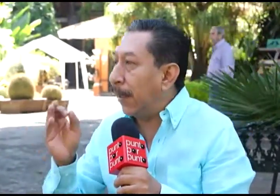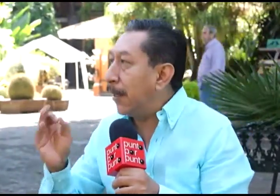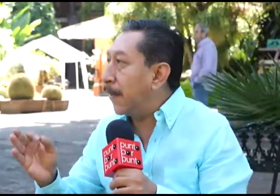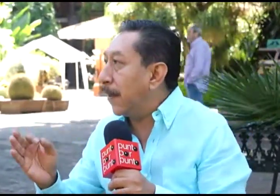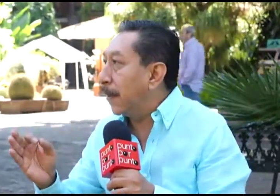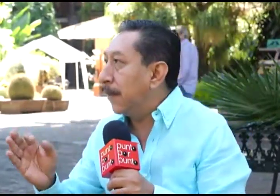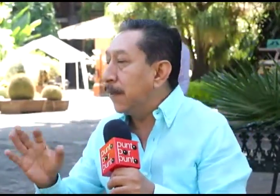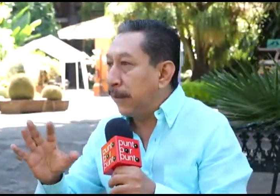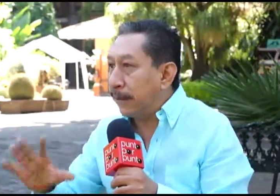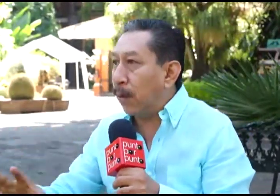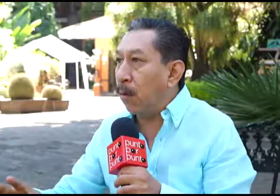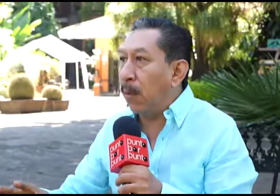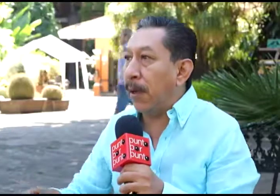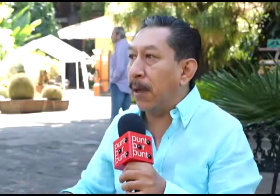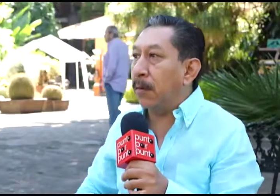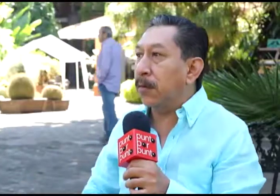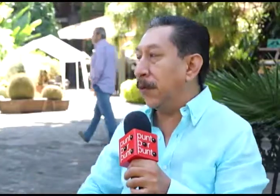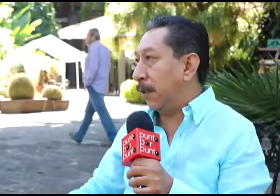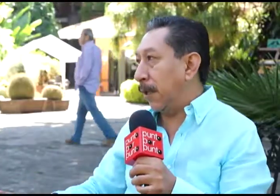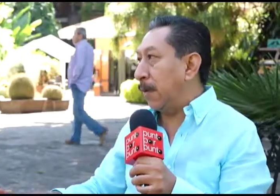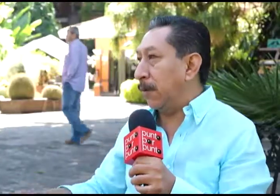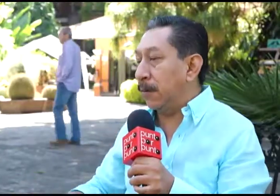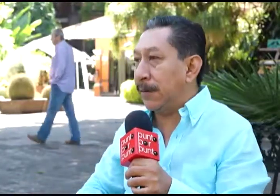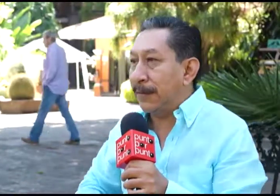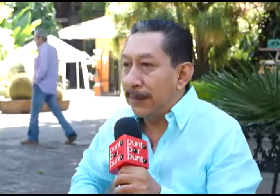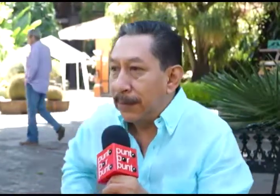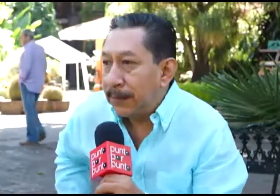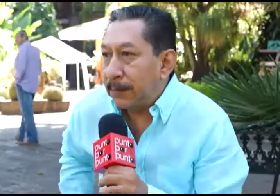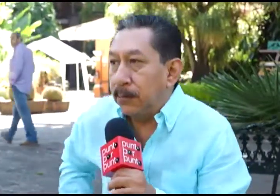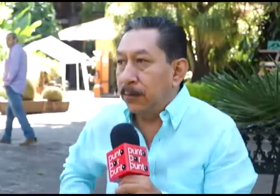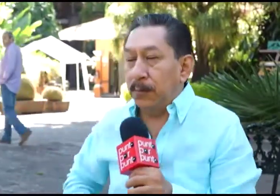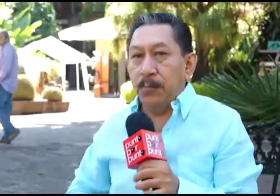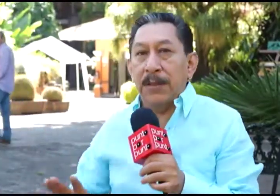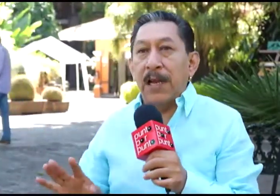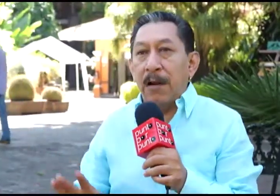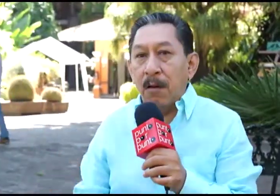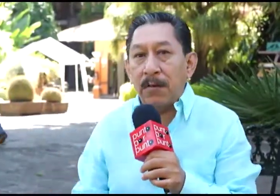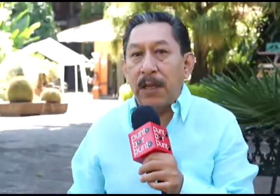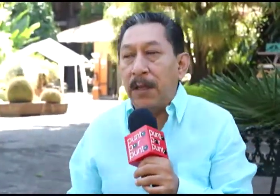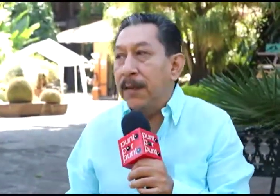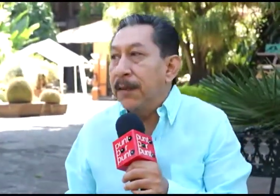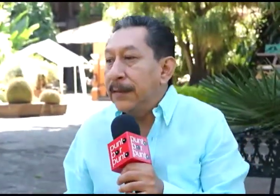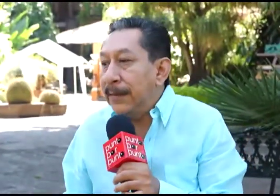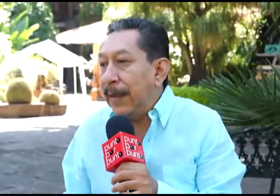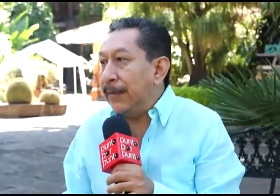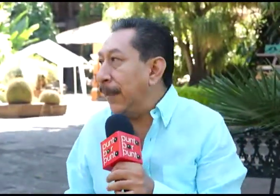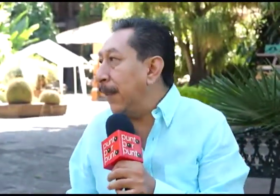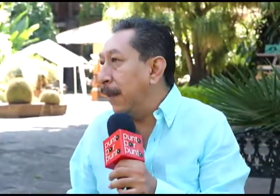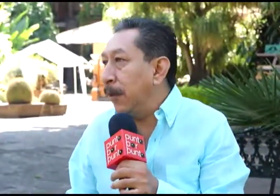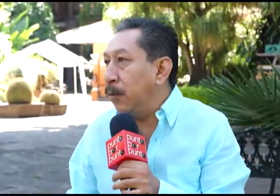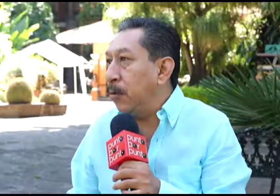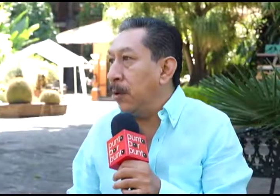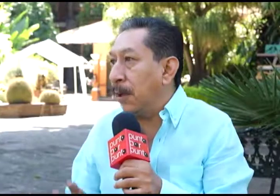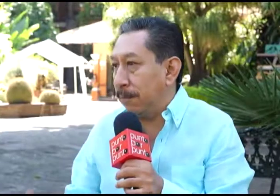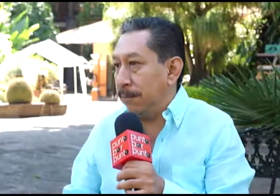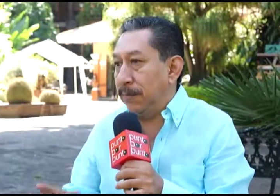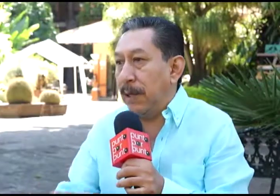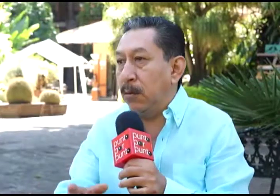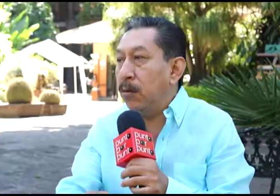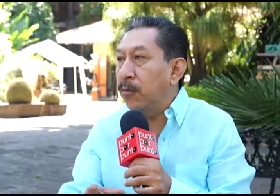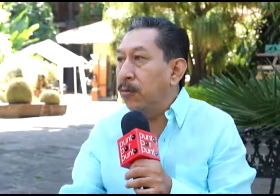central, en el líder. Y se culpa a otros factores. Y se cumplan a otros, sí, claro. Entonces, pues a lo mejor se castiga en el 21